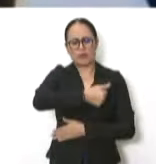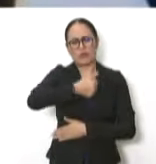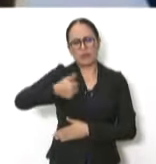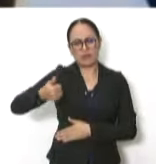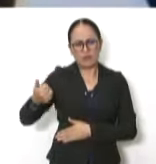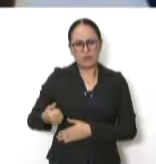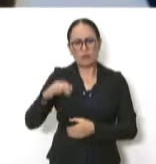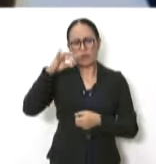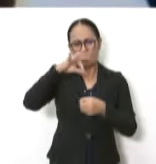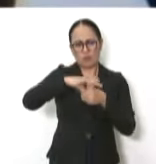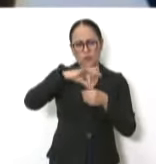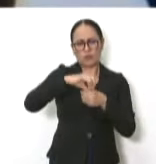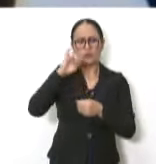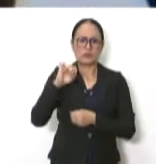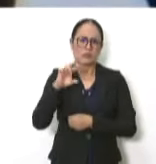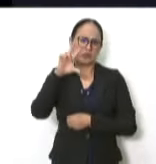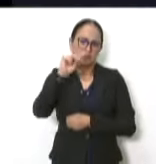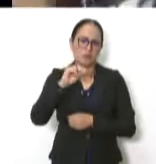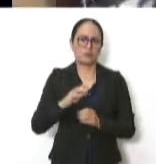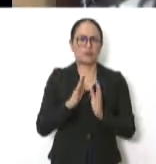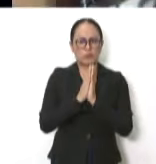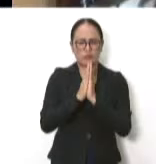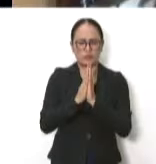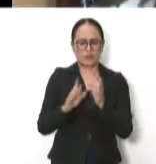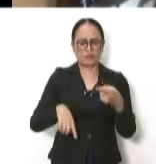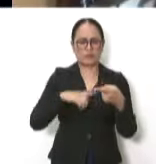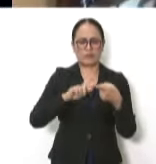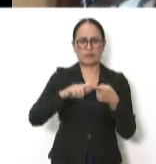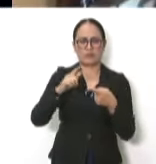expresar el sentido de su voto. Comisionado Guerra.